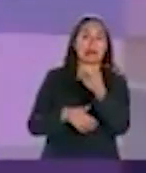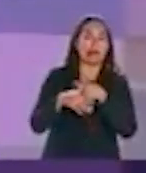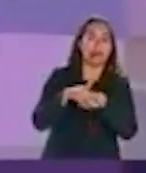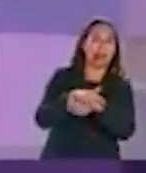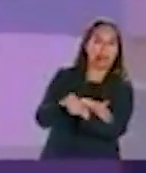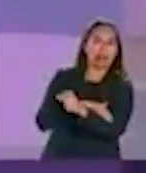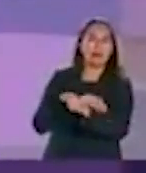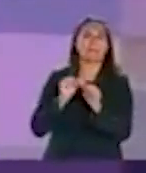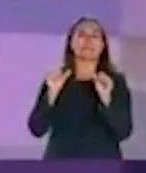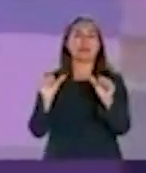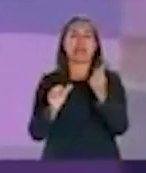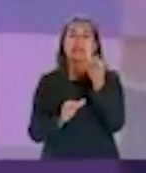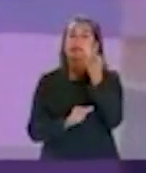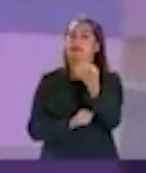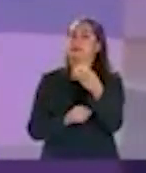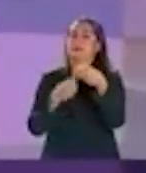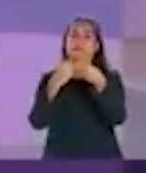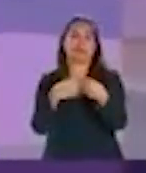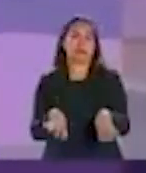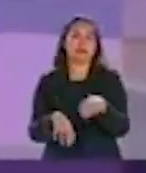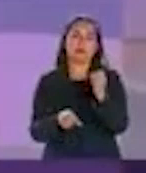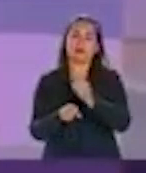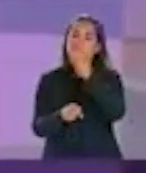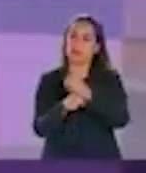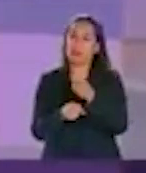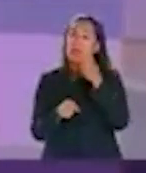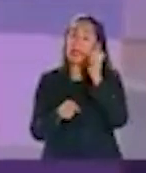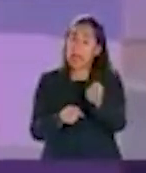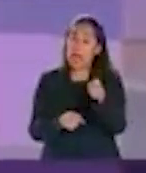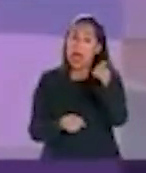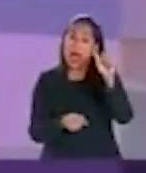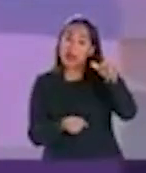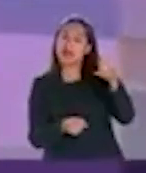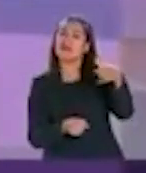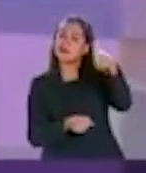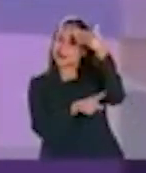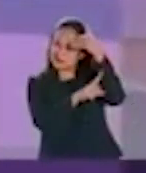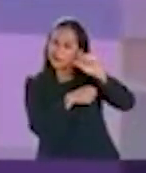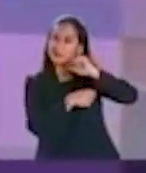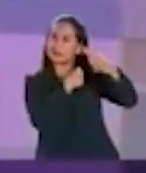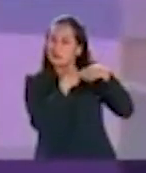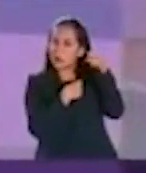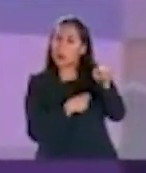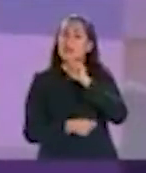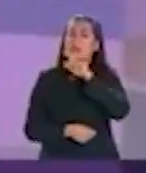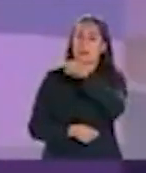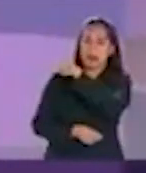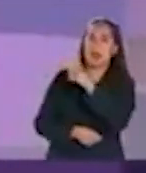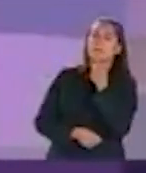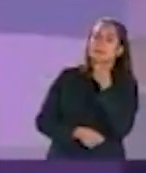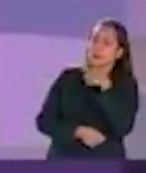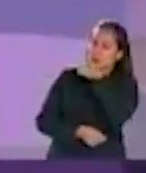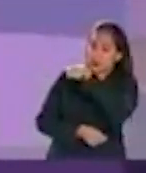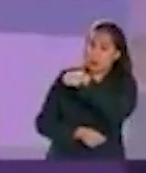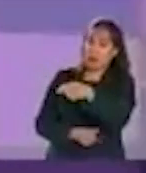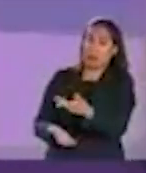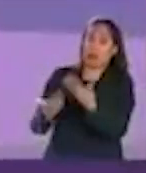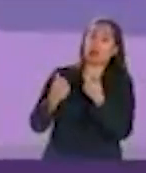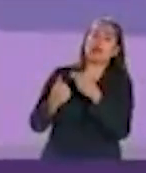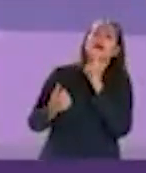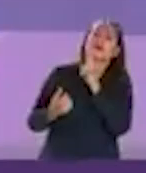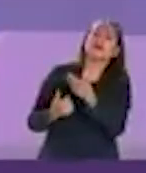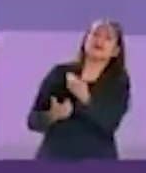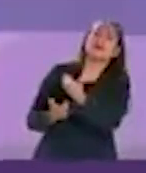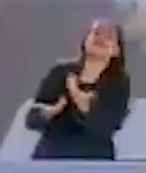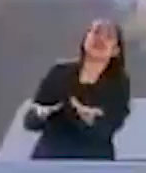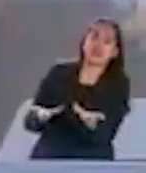en la seguridad para que ricardo conoce bien del otro lado de la ecuación yo te back andrés bando él conoce bien porque sigue de podemos transparentar cómo ha vivido